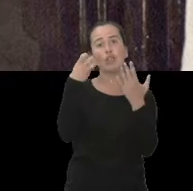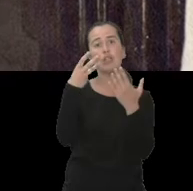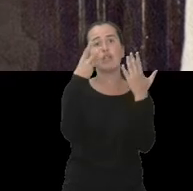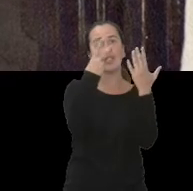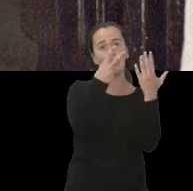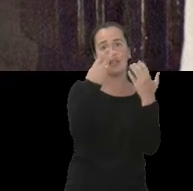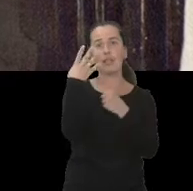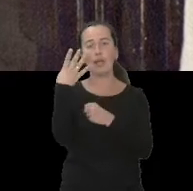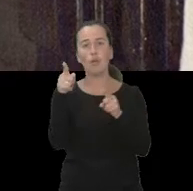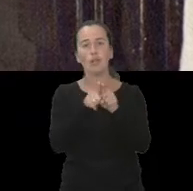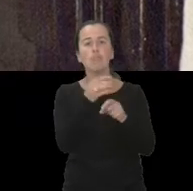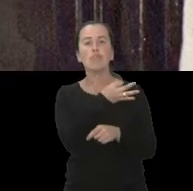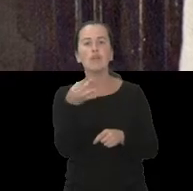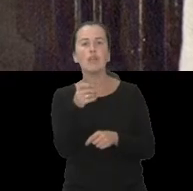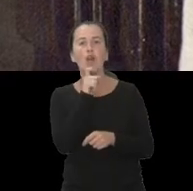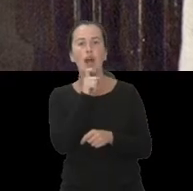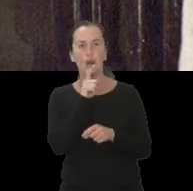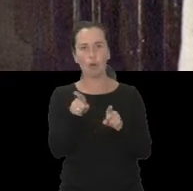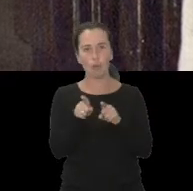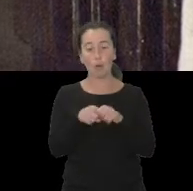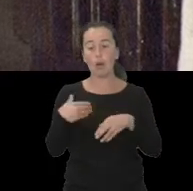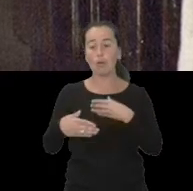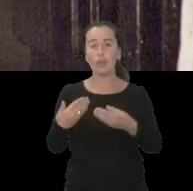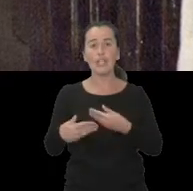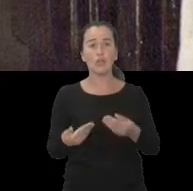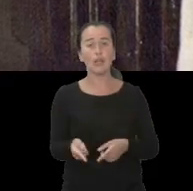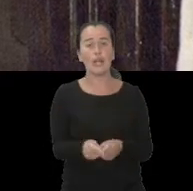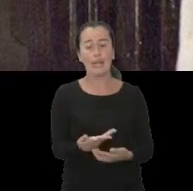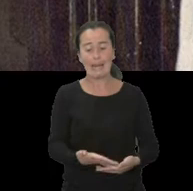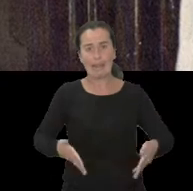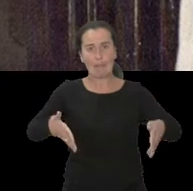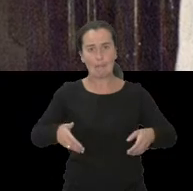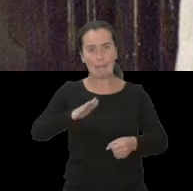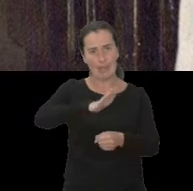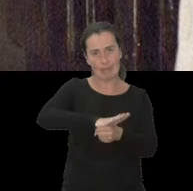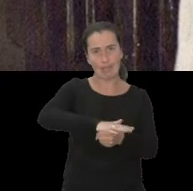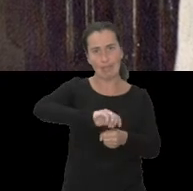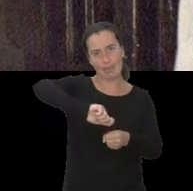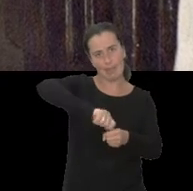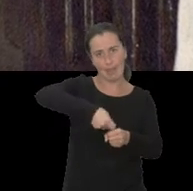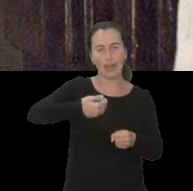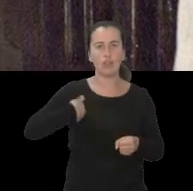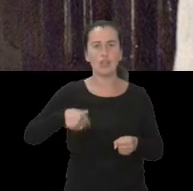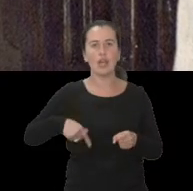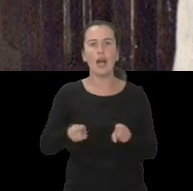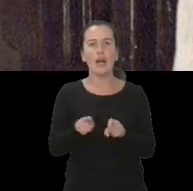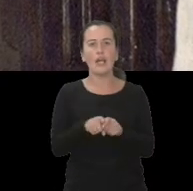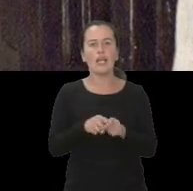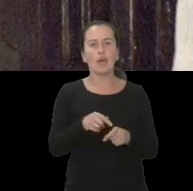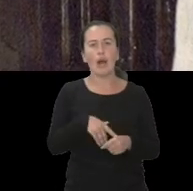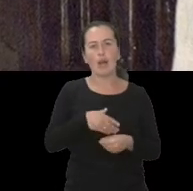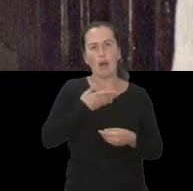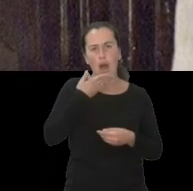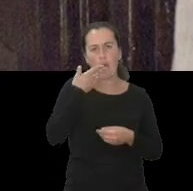1874 se perfecciona con el proceso de recipiente cerrado, con el autoclave que utiliza el vapor a presión